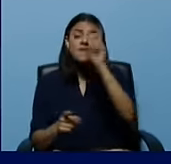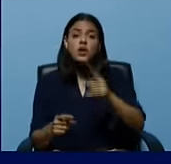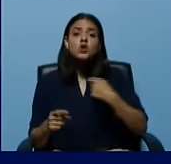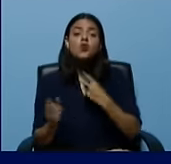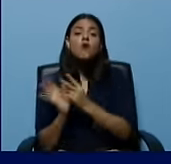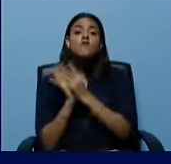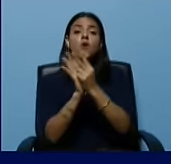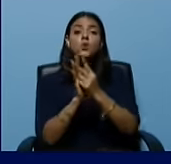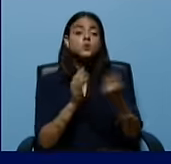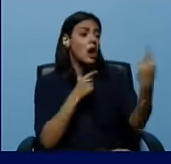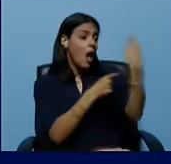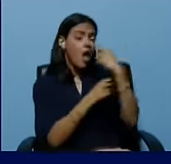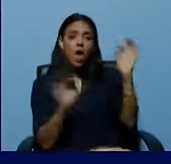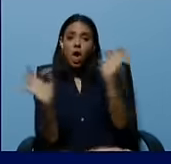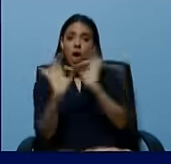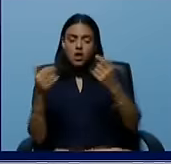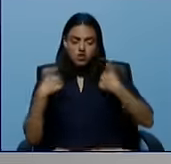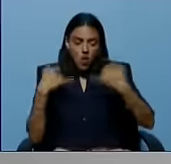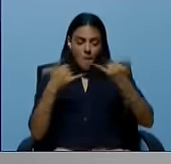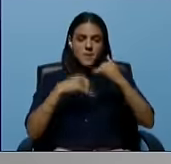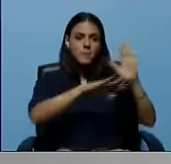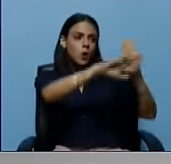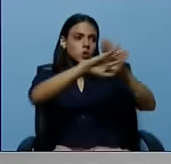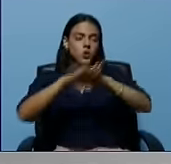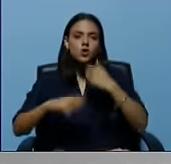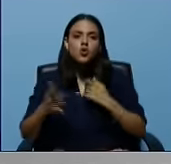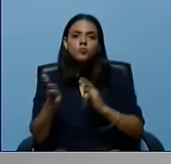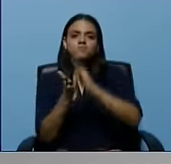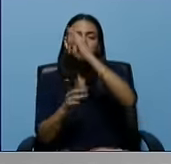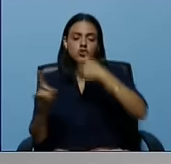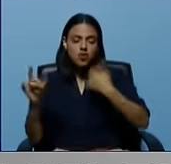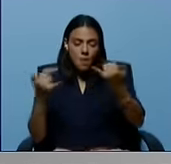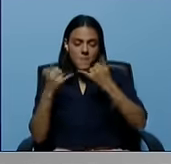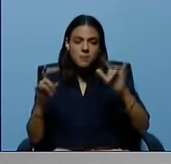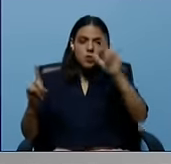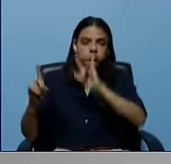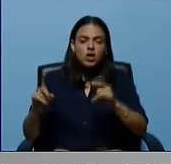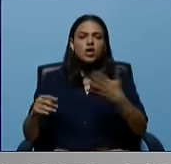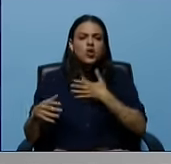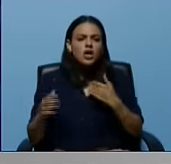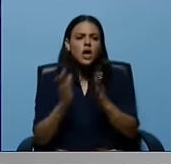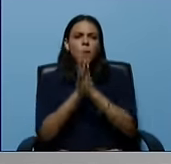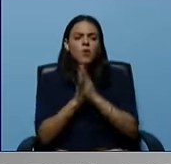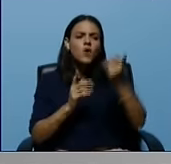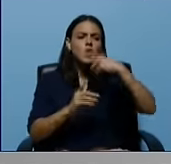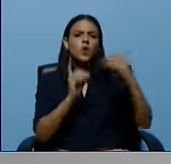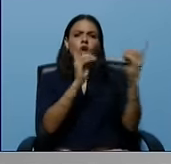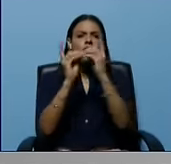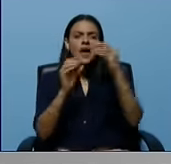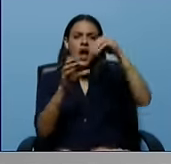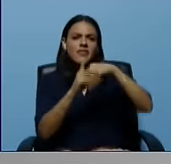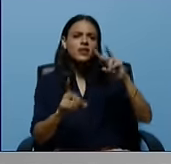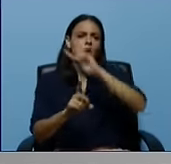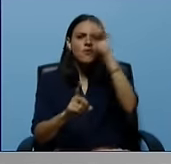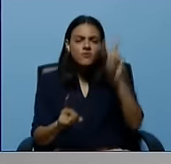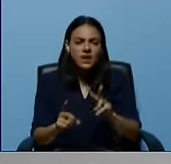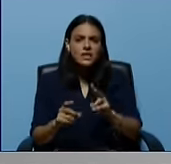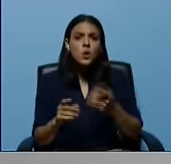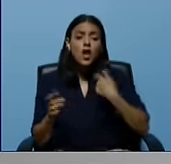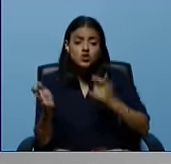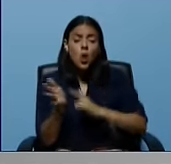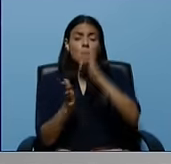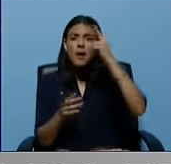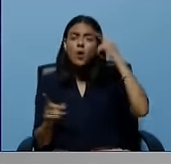voluntaria, que promueve el diálogo y la pacificación del país con su partida, según sus